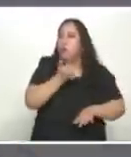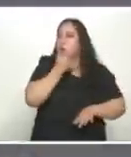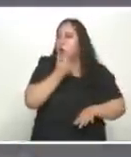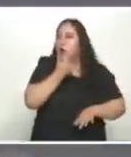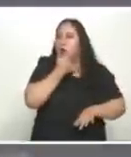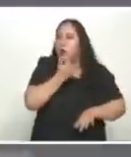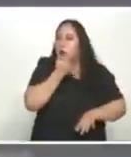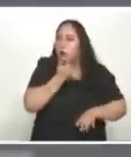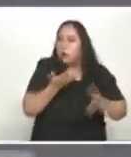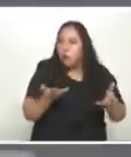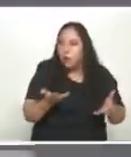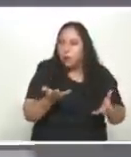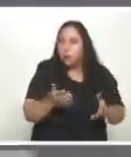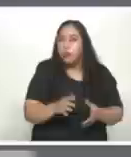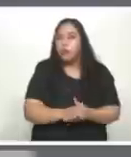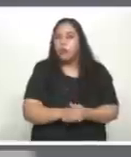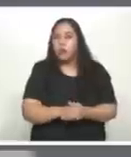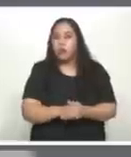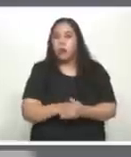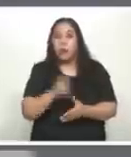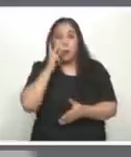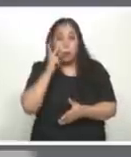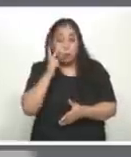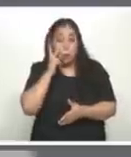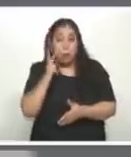buena. O no ve los efectos que tiene